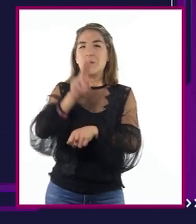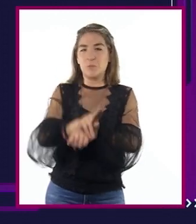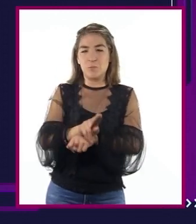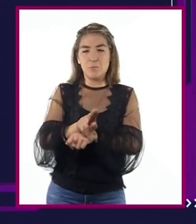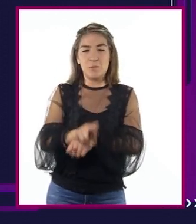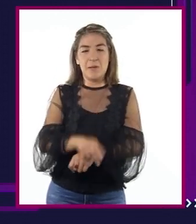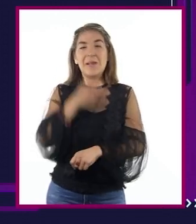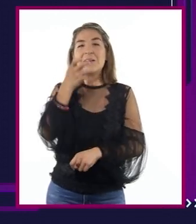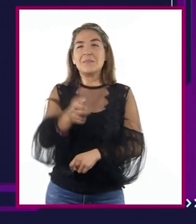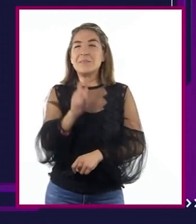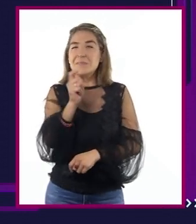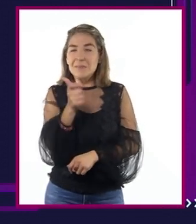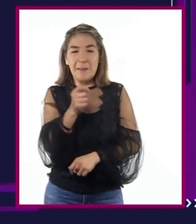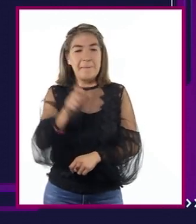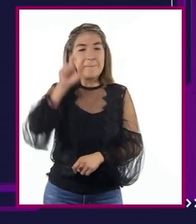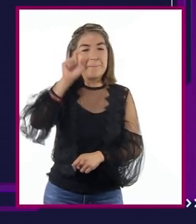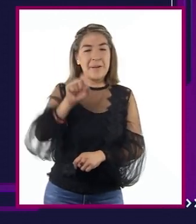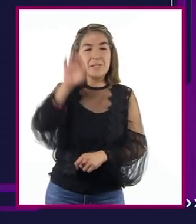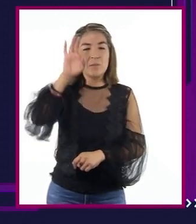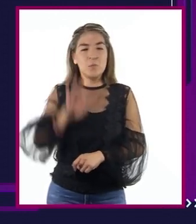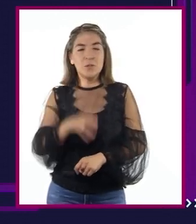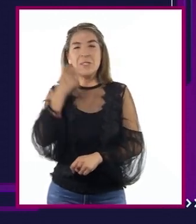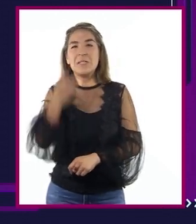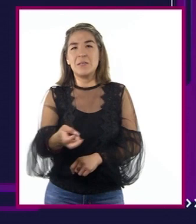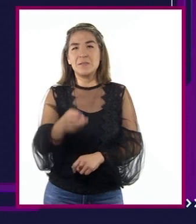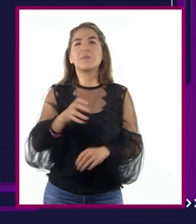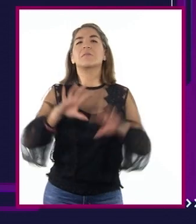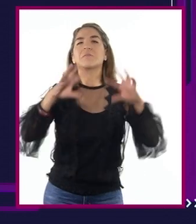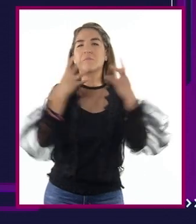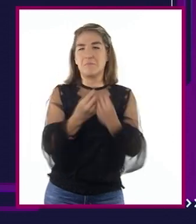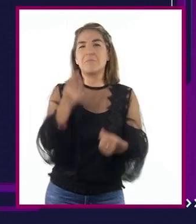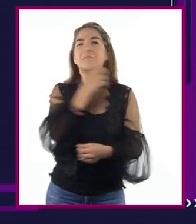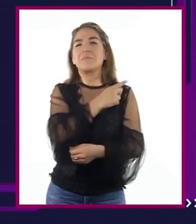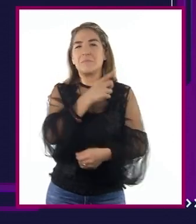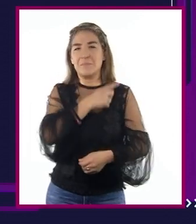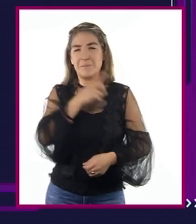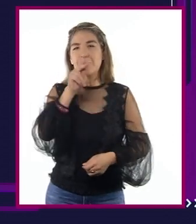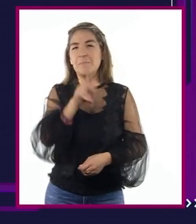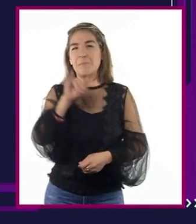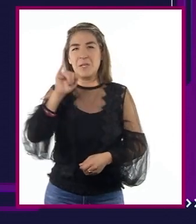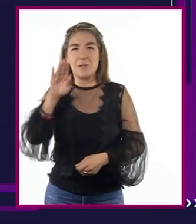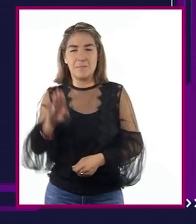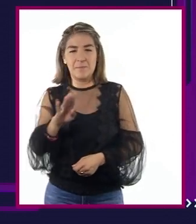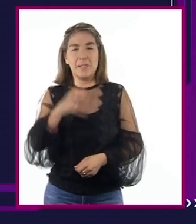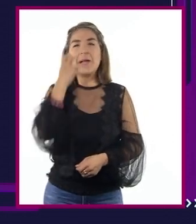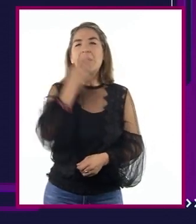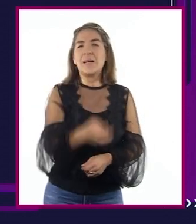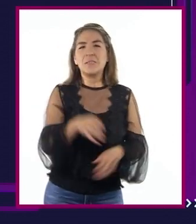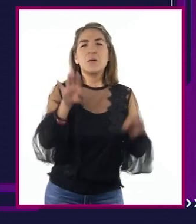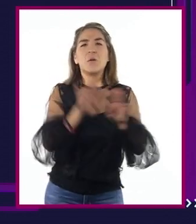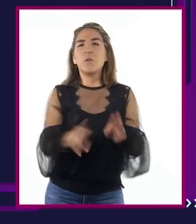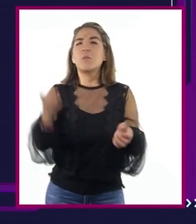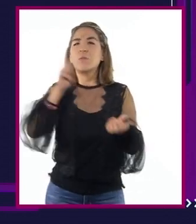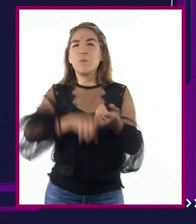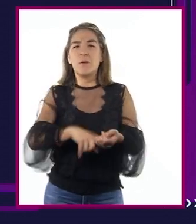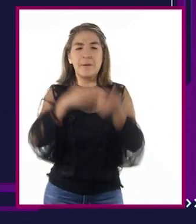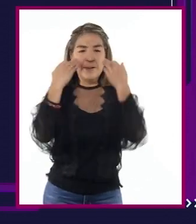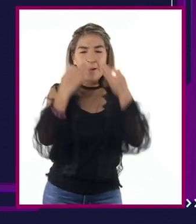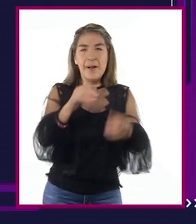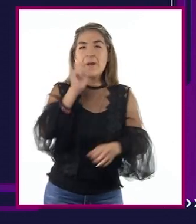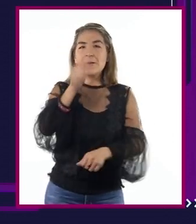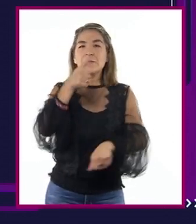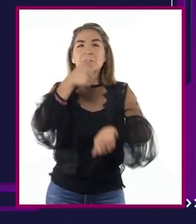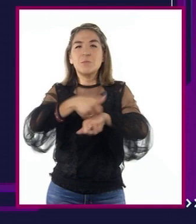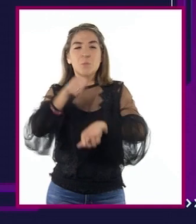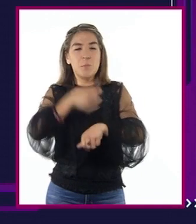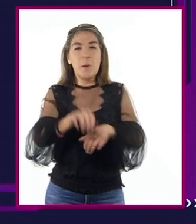con casi el 20% de su Producto Interno Bruto. Esto se hace evidente al ubicar